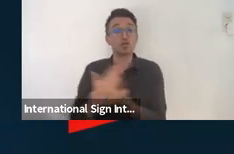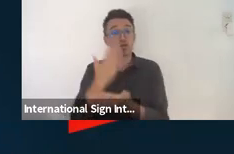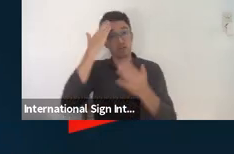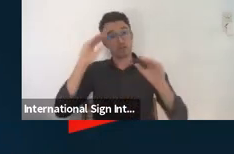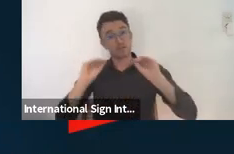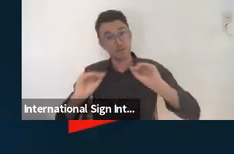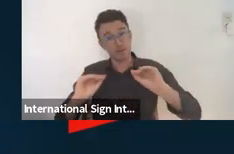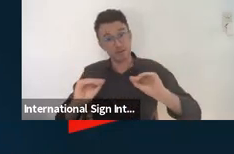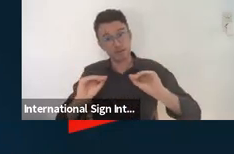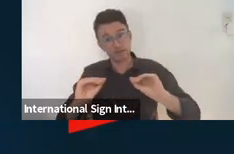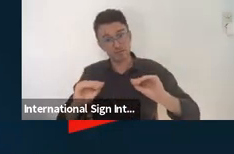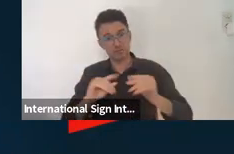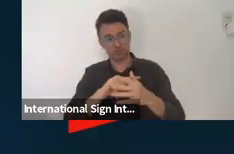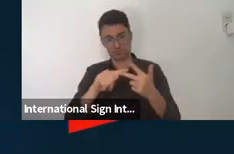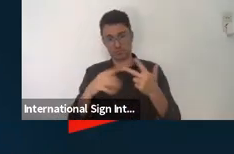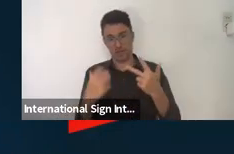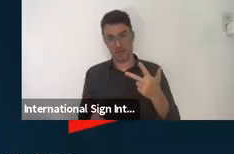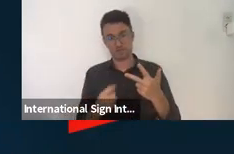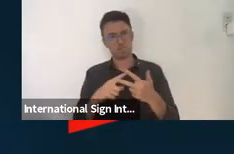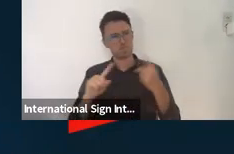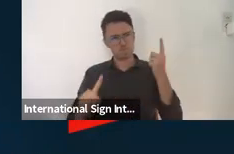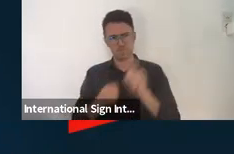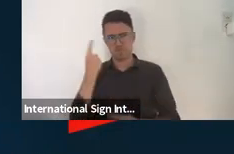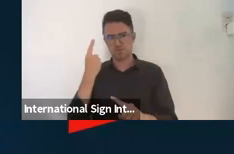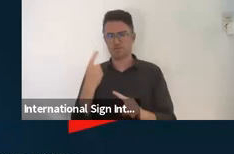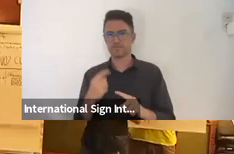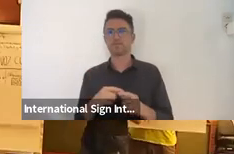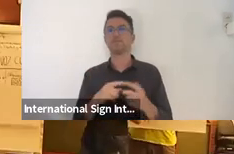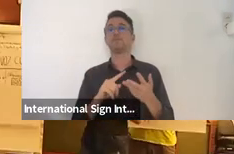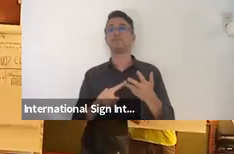social, cultural, política. Siguiente, por favor.